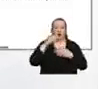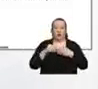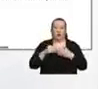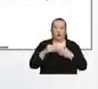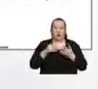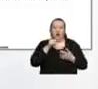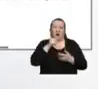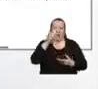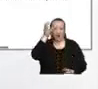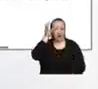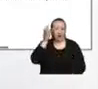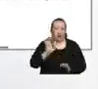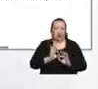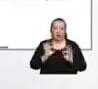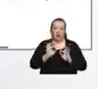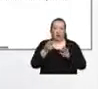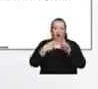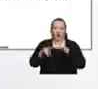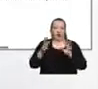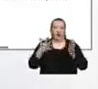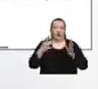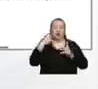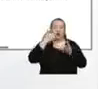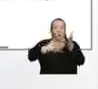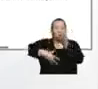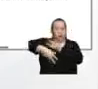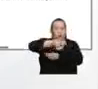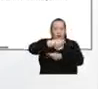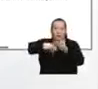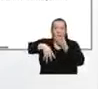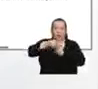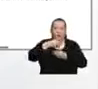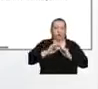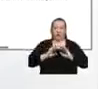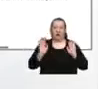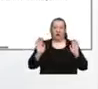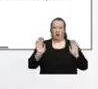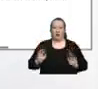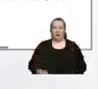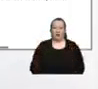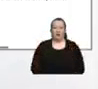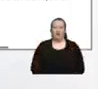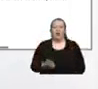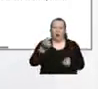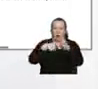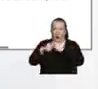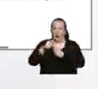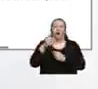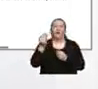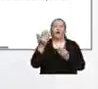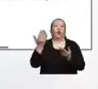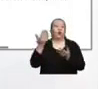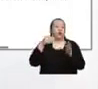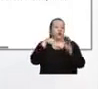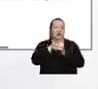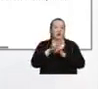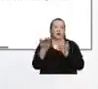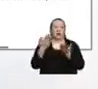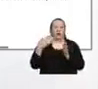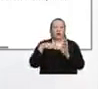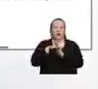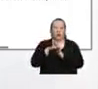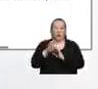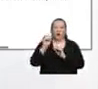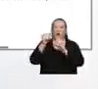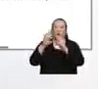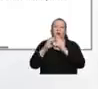no hay venta alguna solo simulación será venta donde esté el ingreso no dejaron